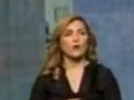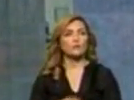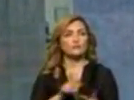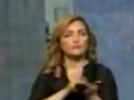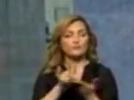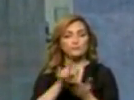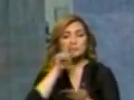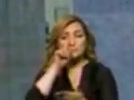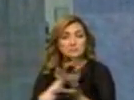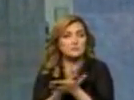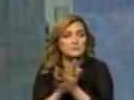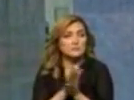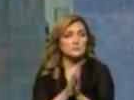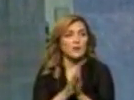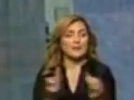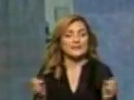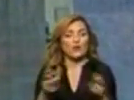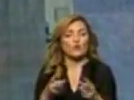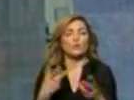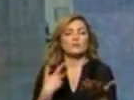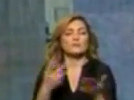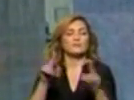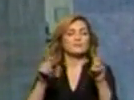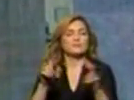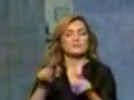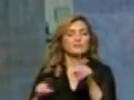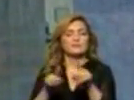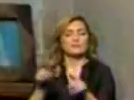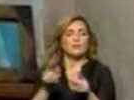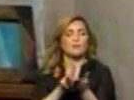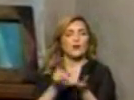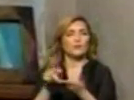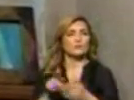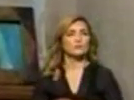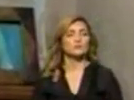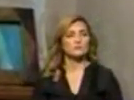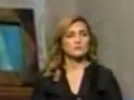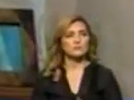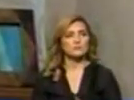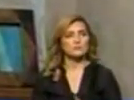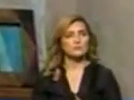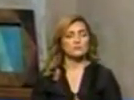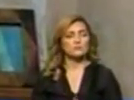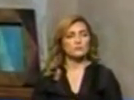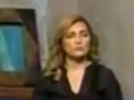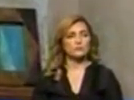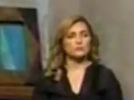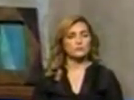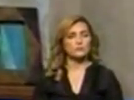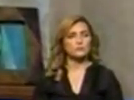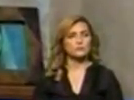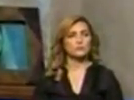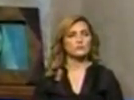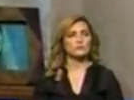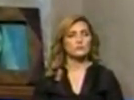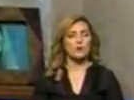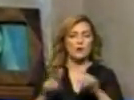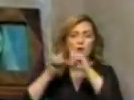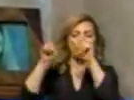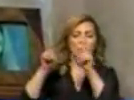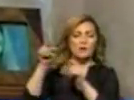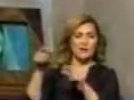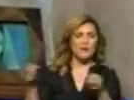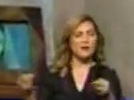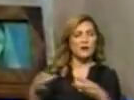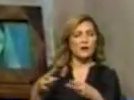de desempleo y seguros de desgravamen, entre otros rubros. Le siguen dando a esta aseguradora la